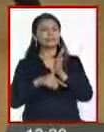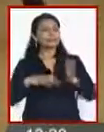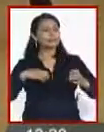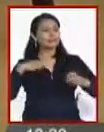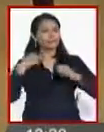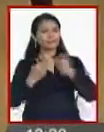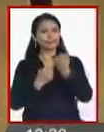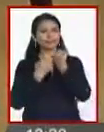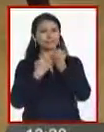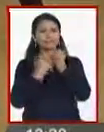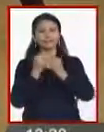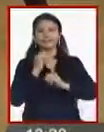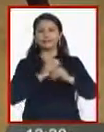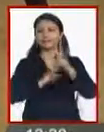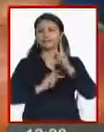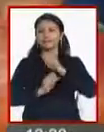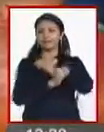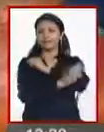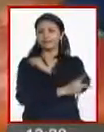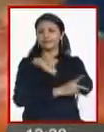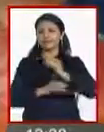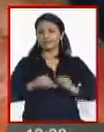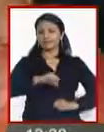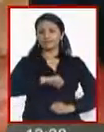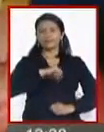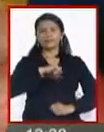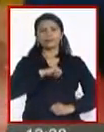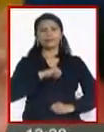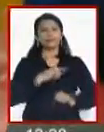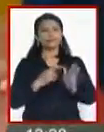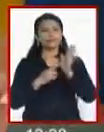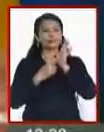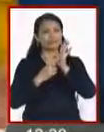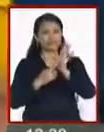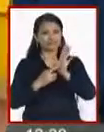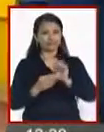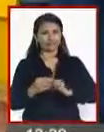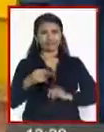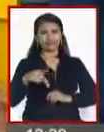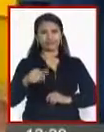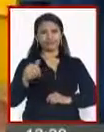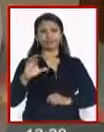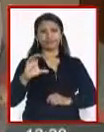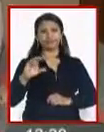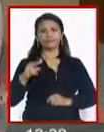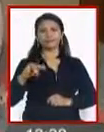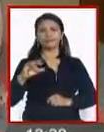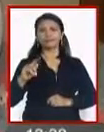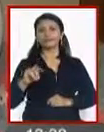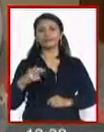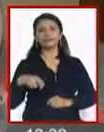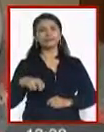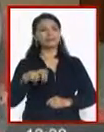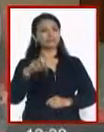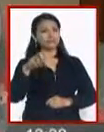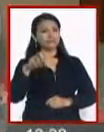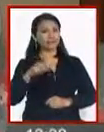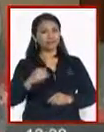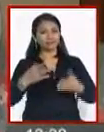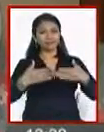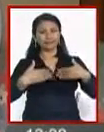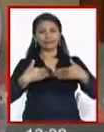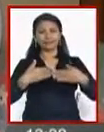la emoción y el apoyo de todo un país que se siente orgulloso de ser representado por Panchita. Me voy a ir a